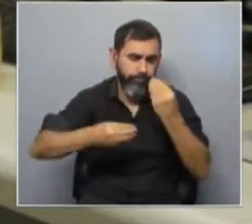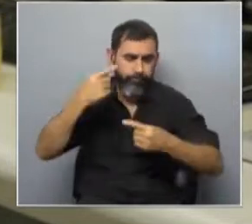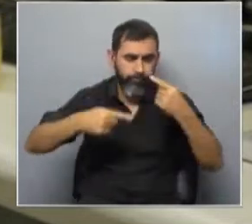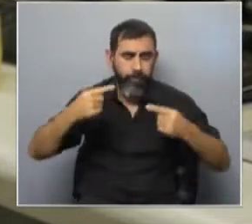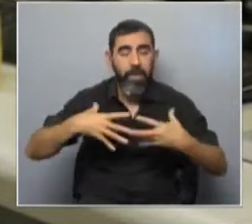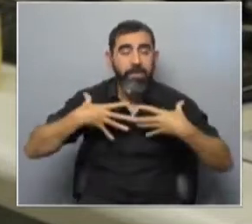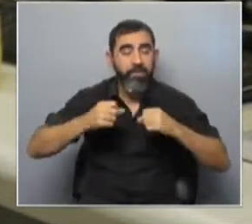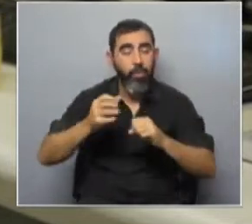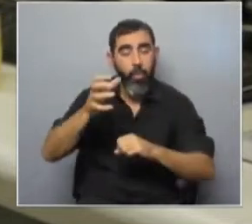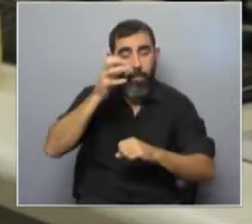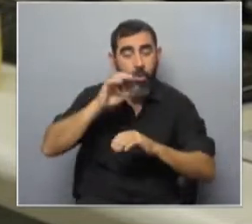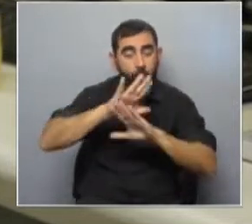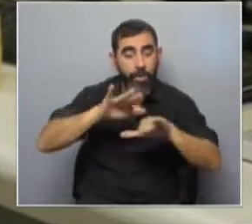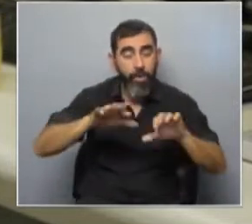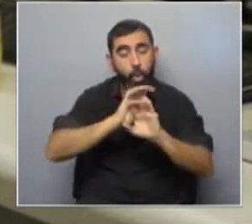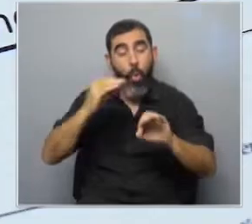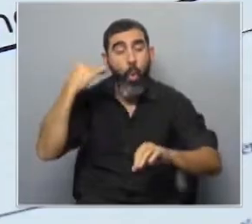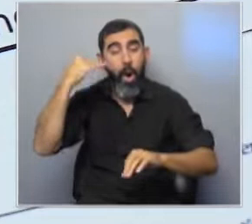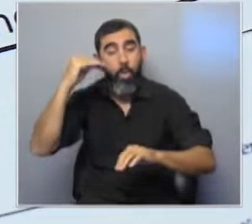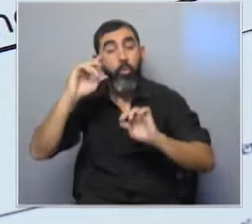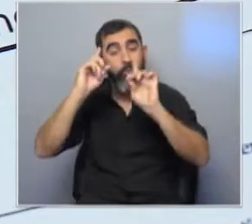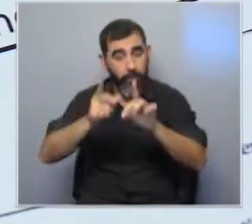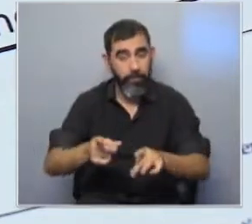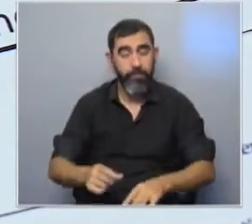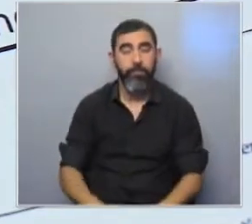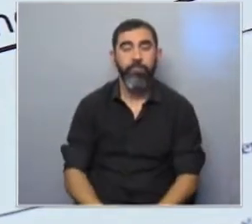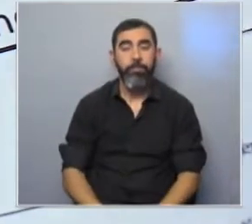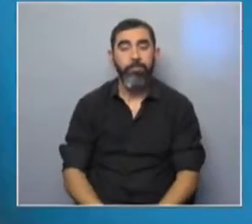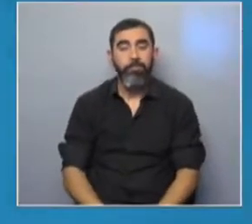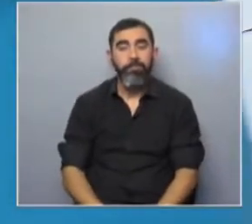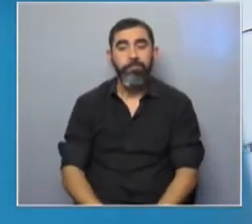la salud de tanto niños como adultos.